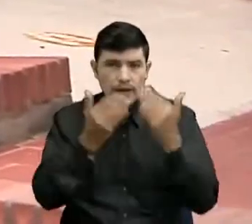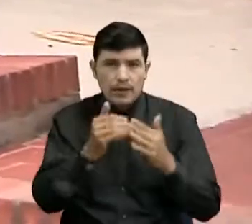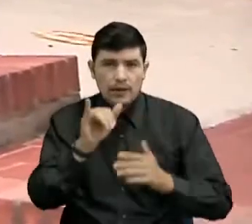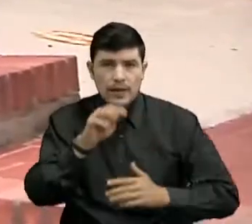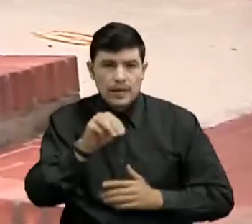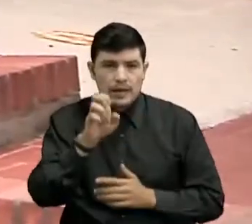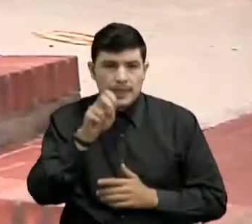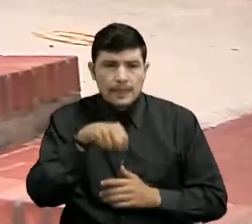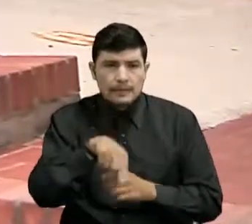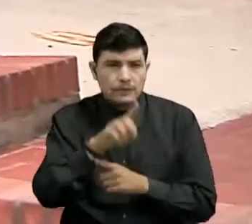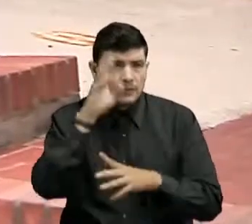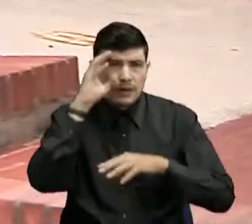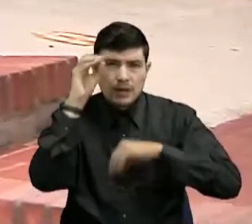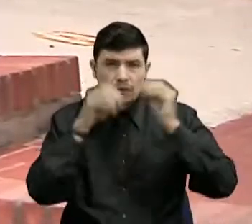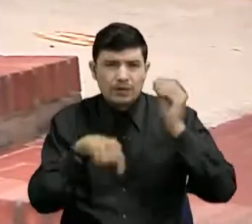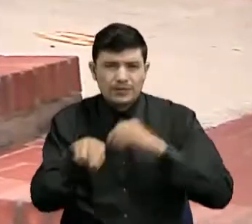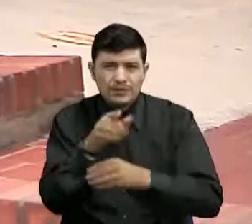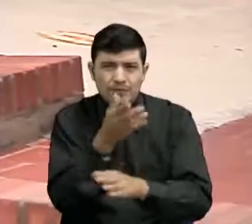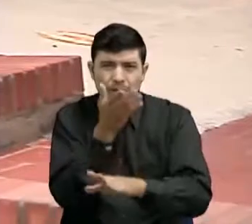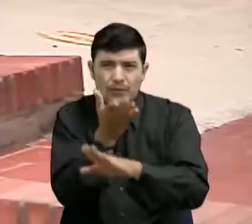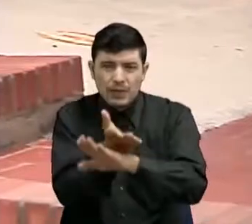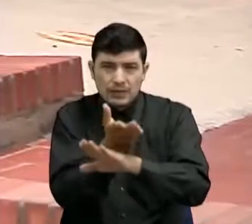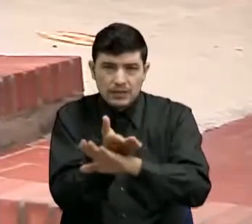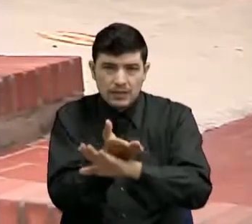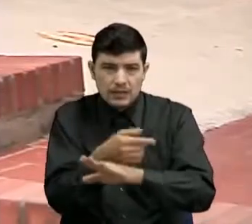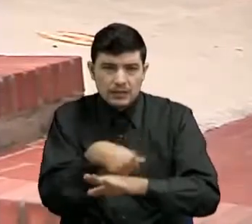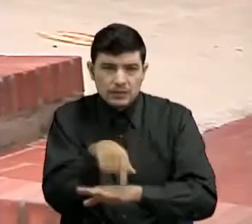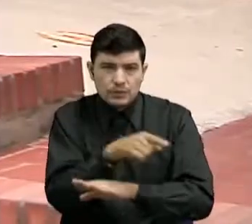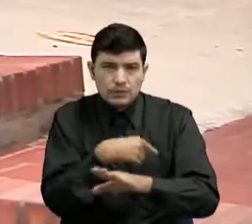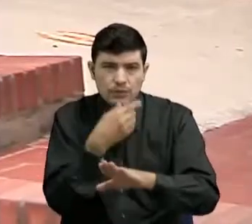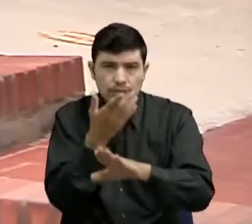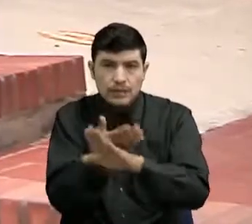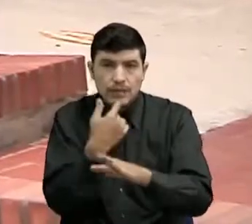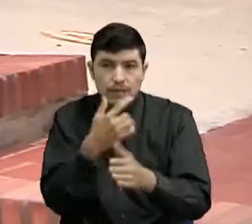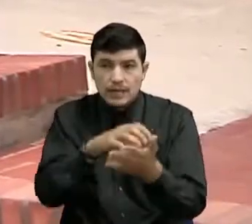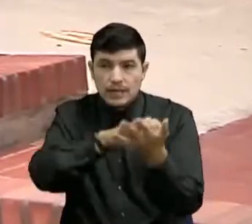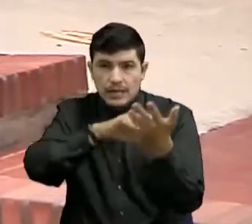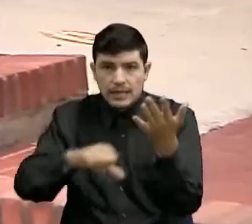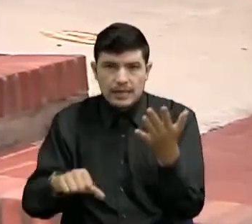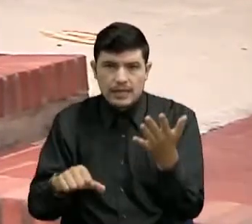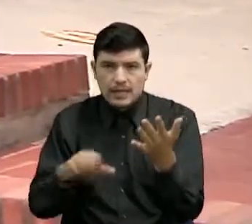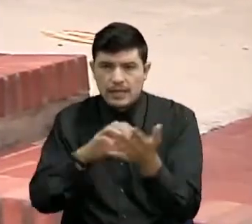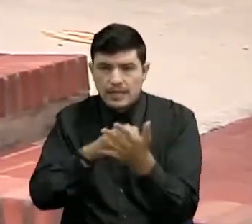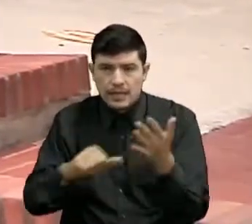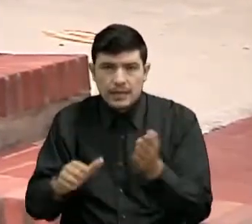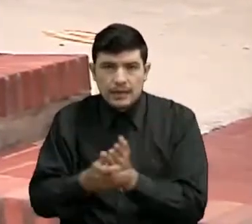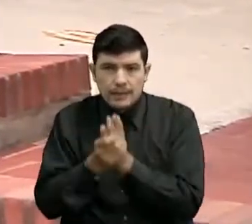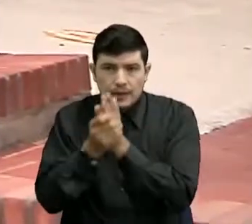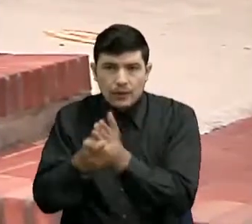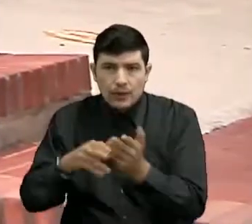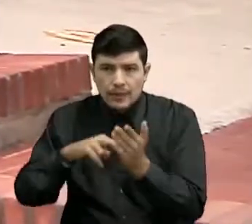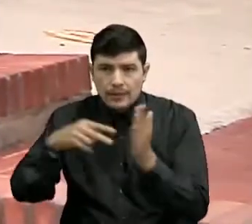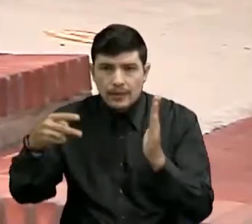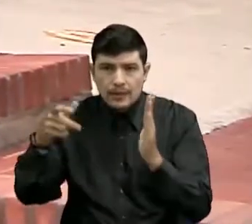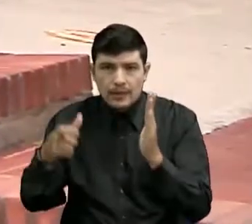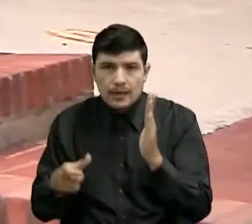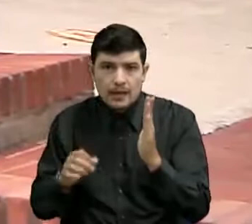con una propuesta que se ha hecho por parte del plantel educativo en quitar la modalidad de técnica y dejarla solo en académica.